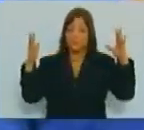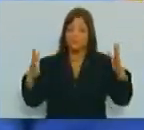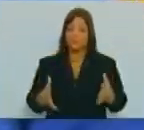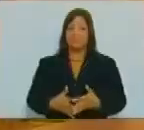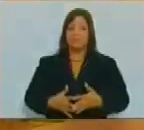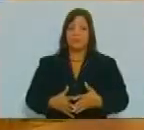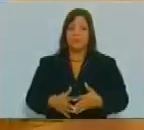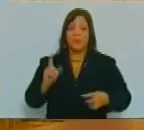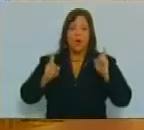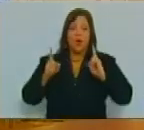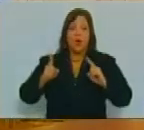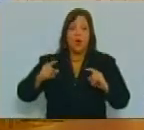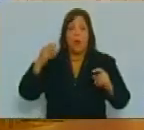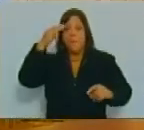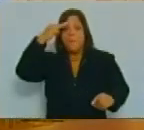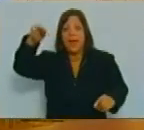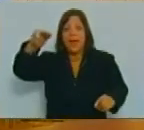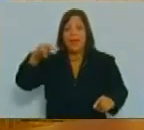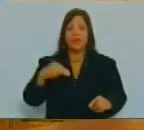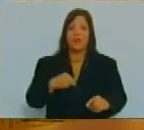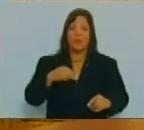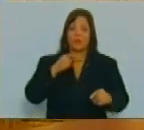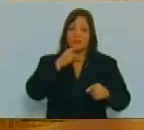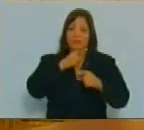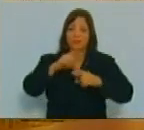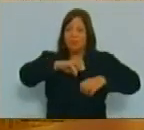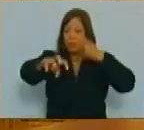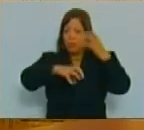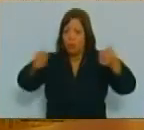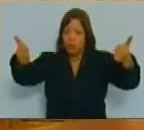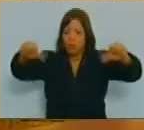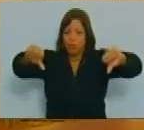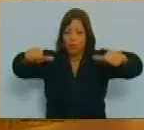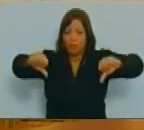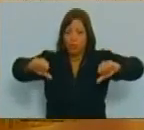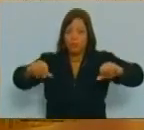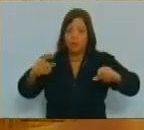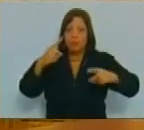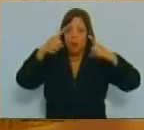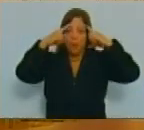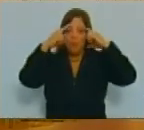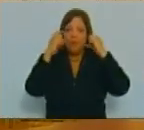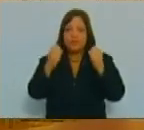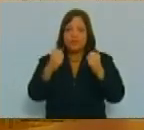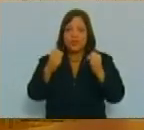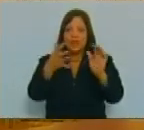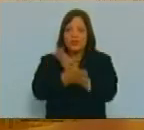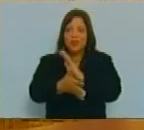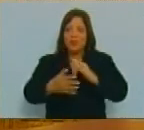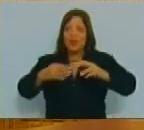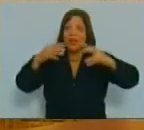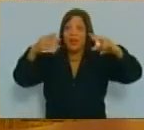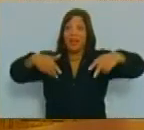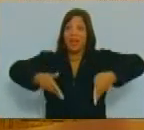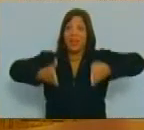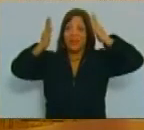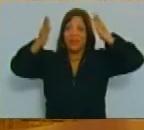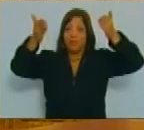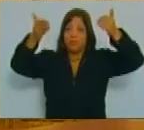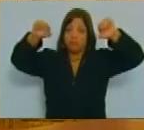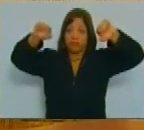o los que fueron a mexico a atender todas las estructuras colapsadas expertos en estructuras colapsadas salieron a